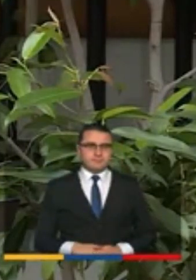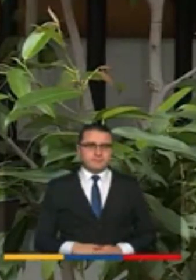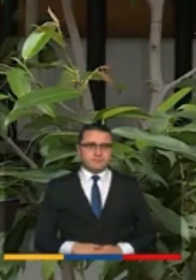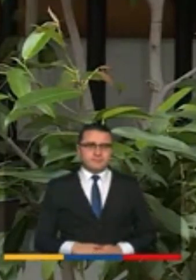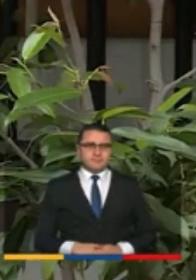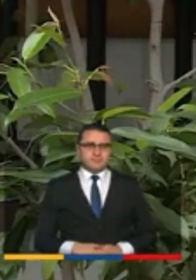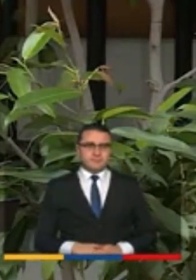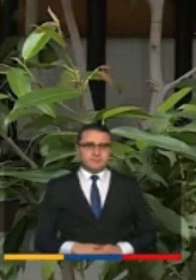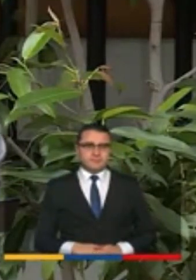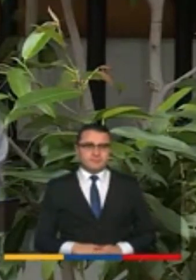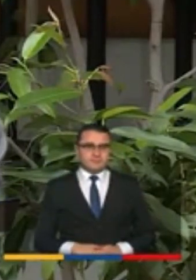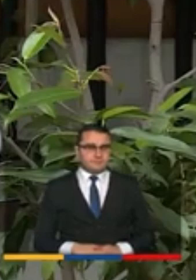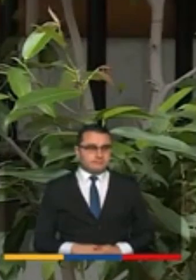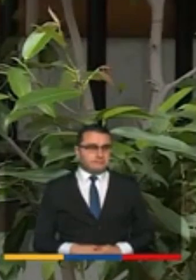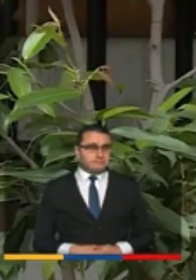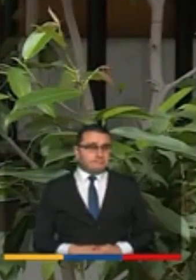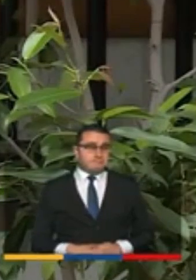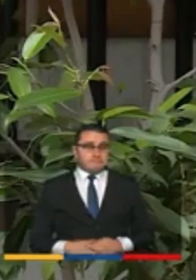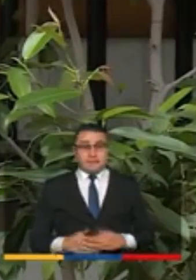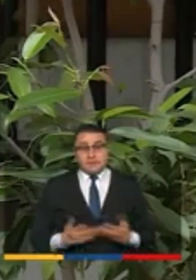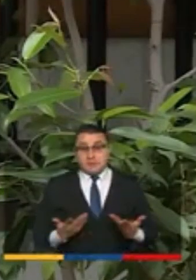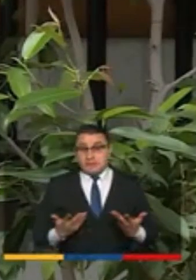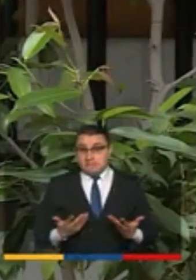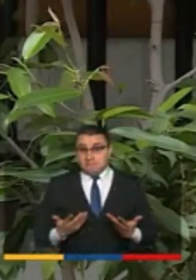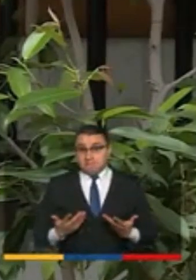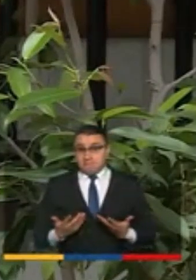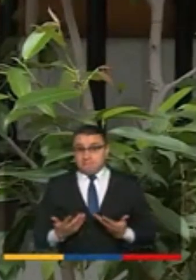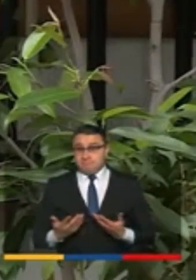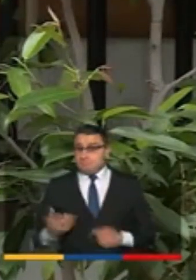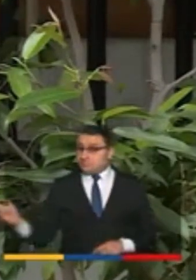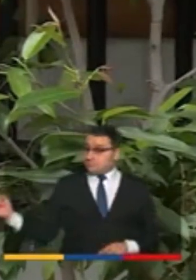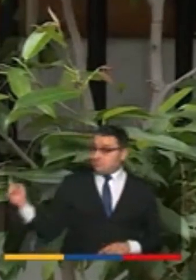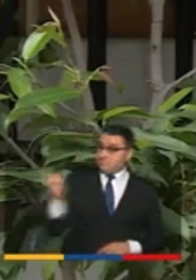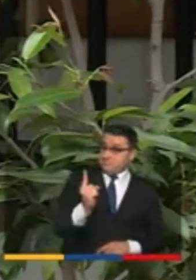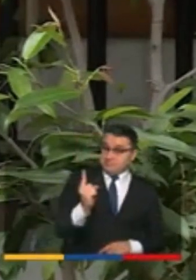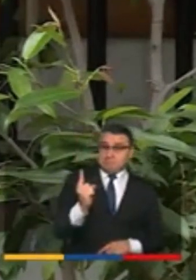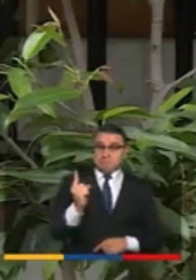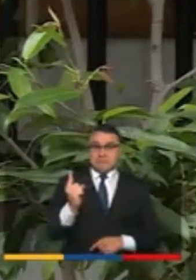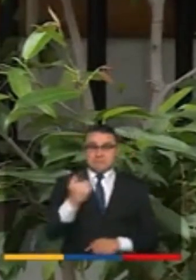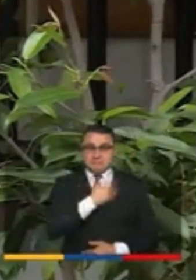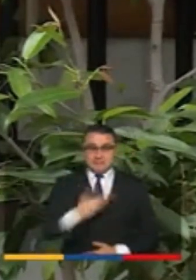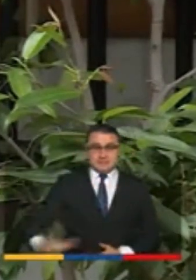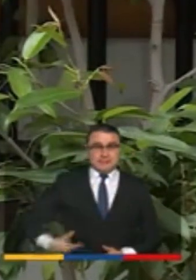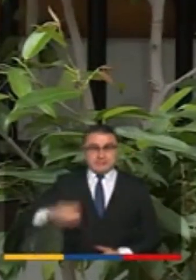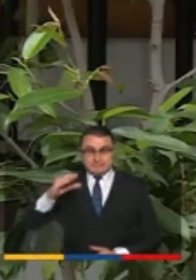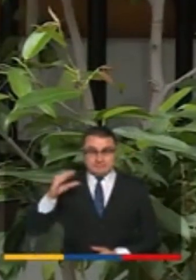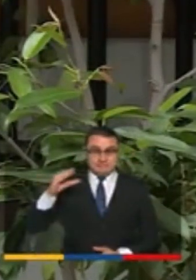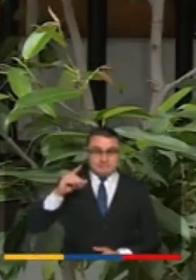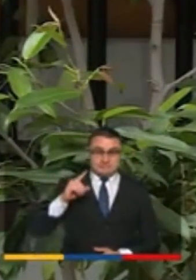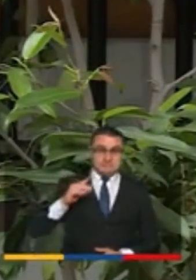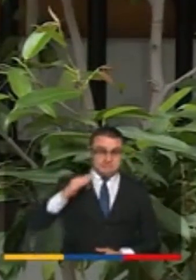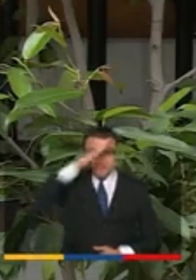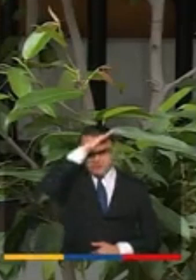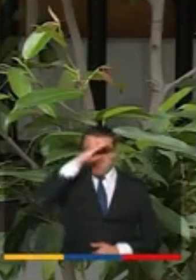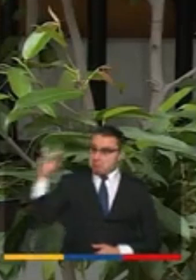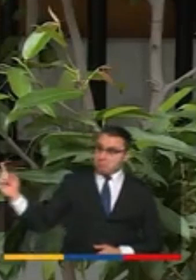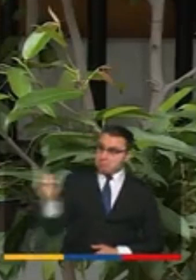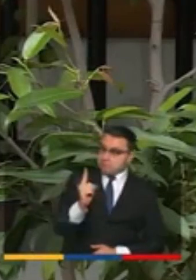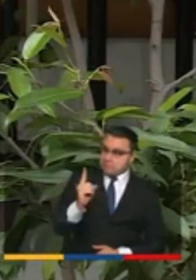Dicho esto, hemos terminado la primera parte de la visita de Estado que está realizando el presidente de Colombia, Gustavo